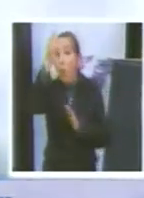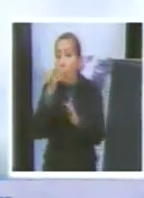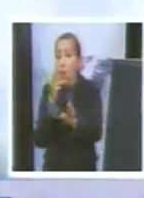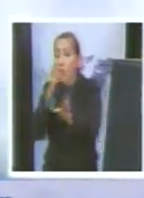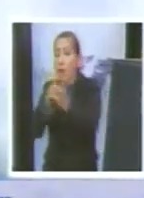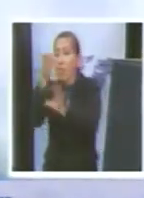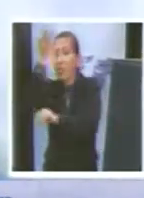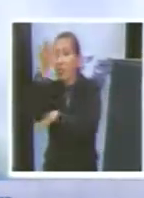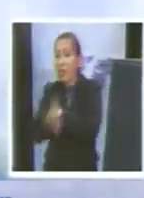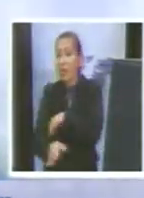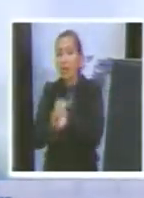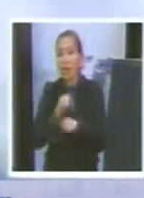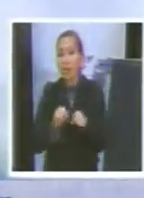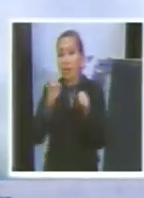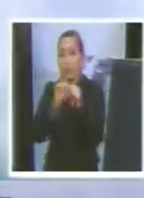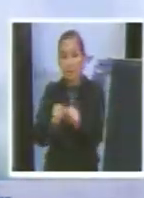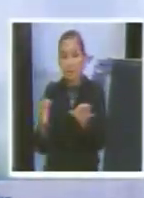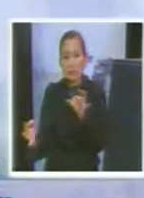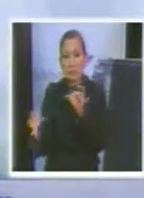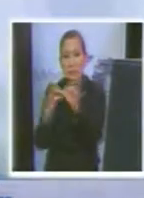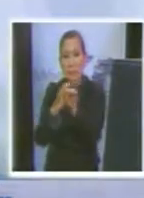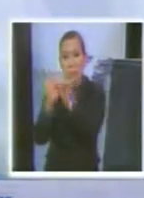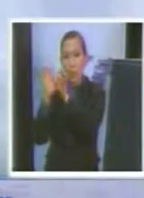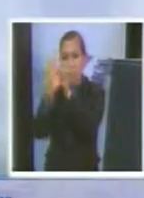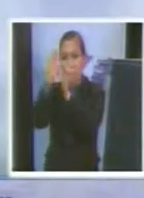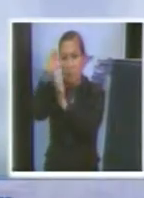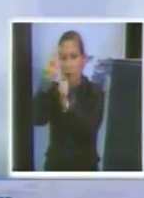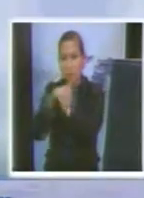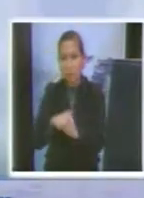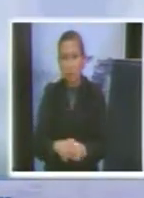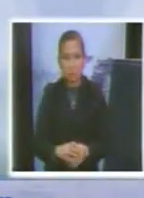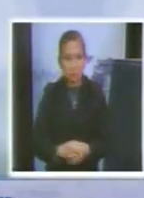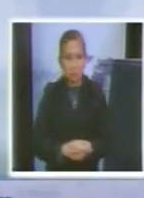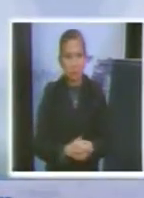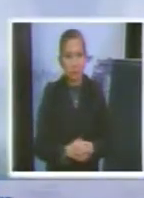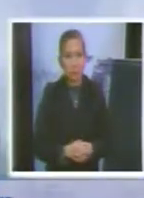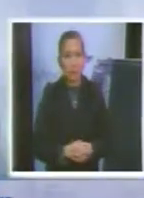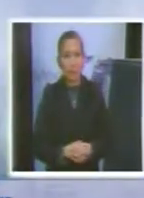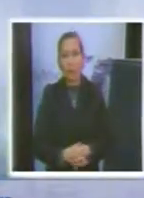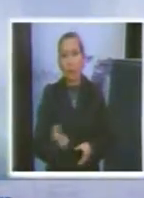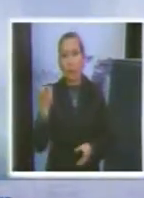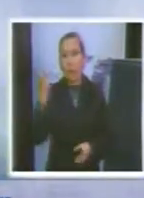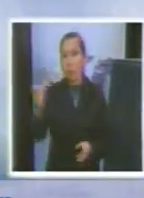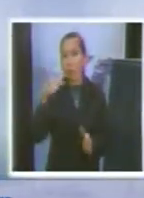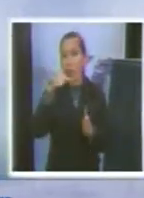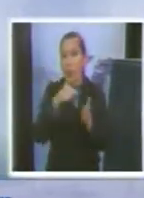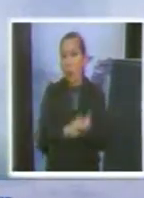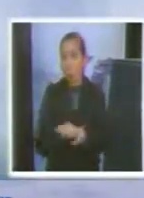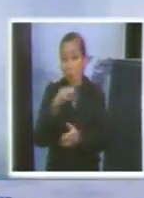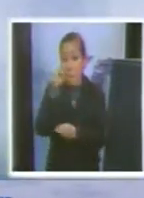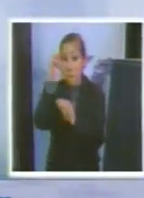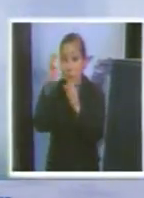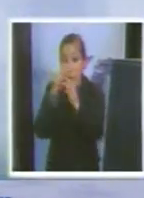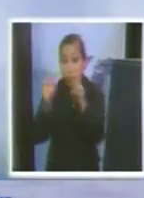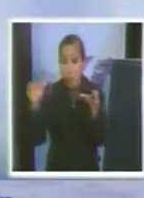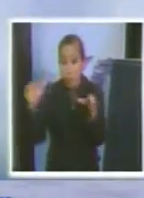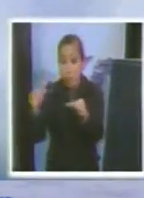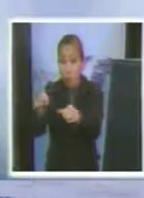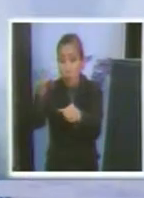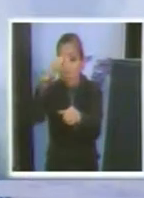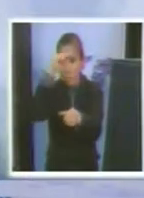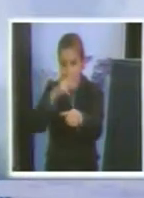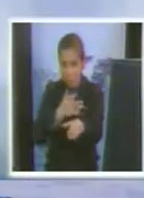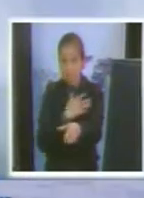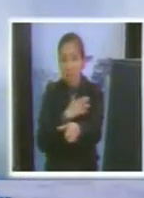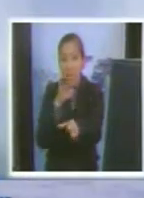10 socios estratégicos de la Unión Europea. Es el lugar del mundo donde